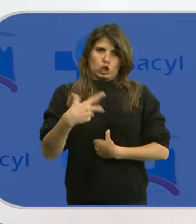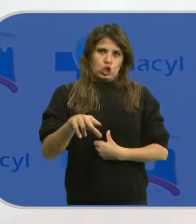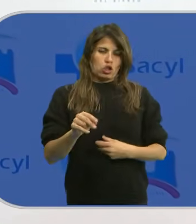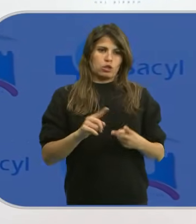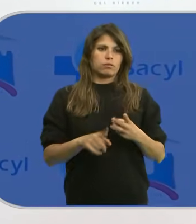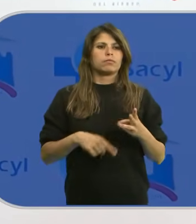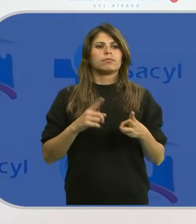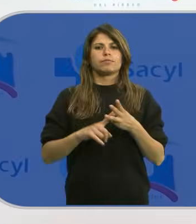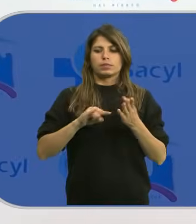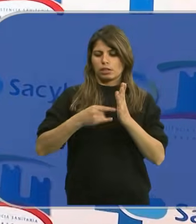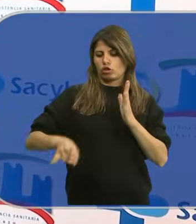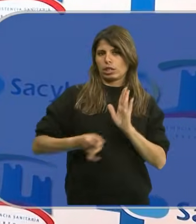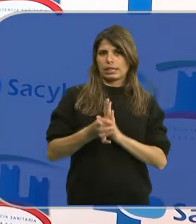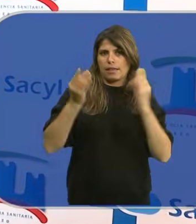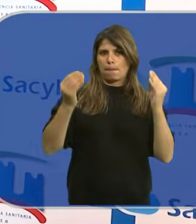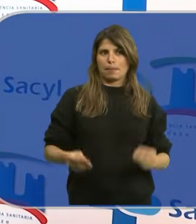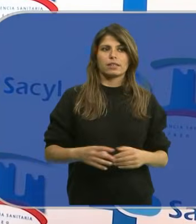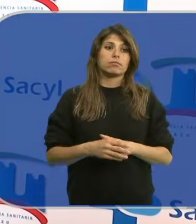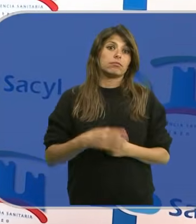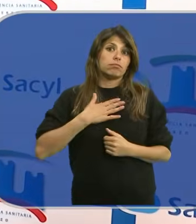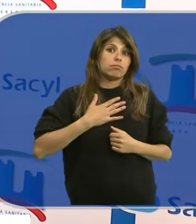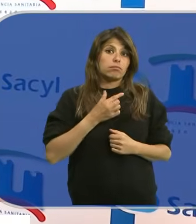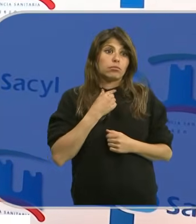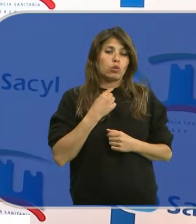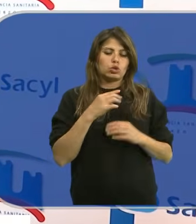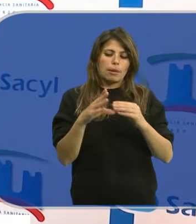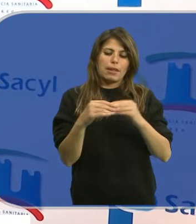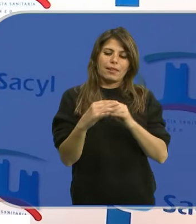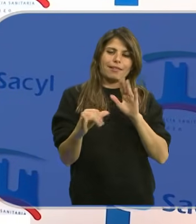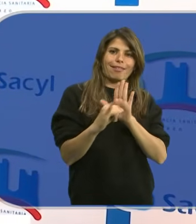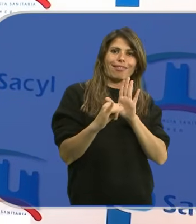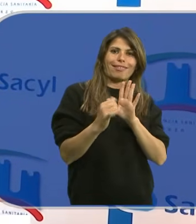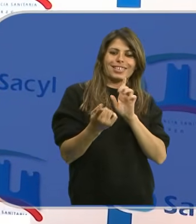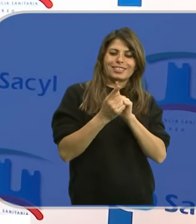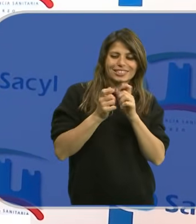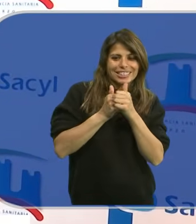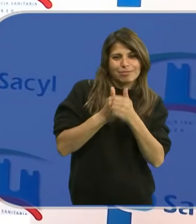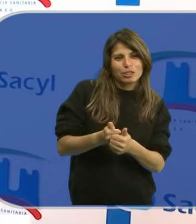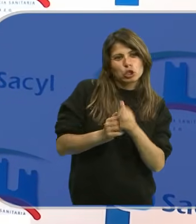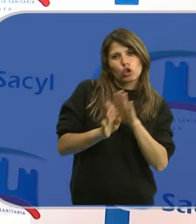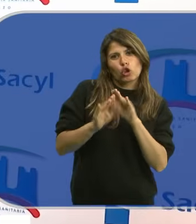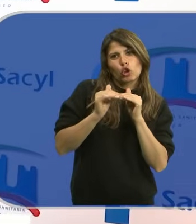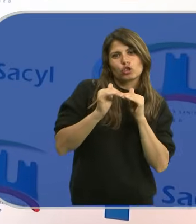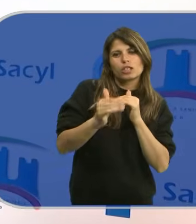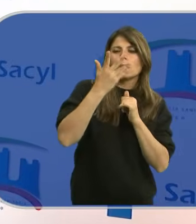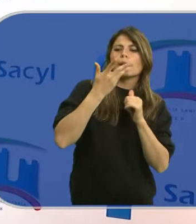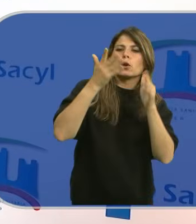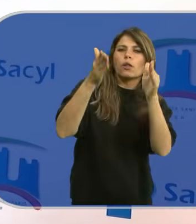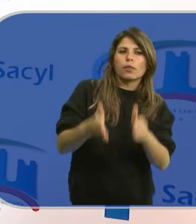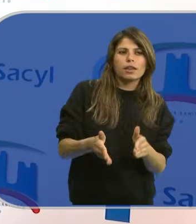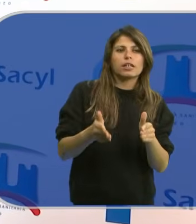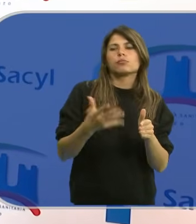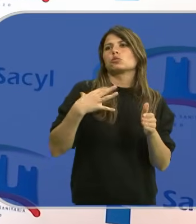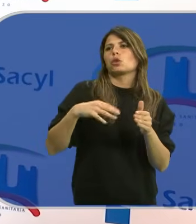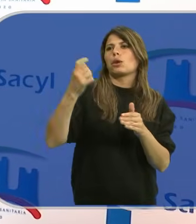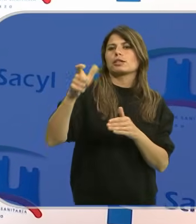que tengan buenas tecnologías. A mí es que me gusta la cercanía que tienes con el paciente y poderle hacer un seguimiento así más continuo, conocerle, pues igual que te